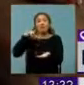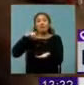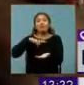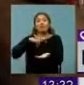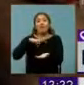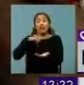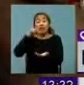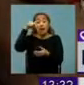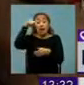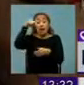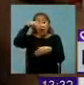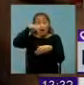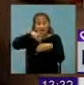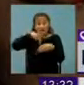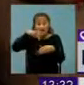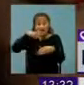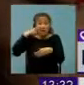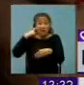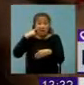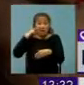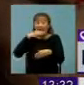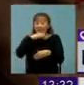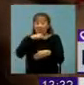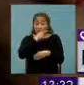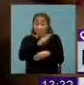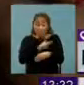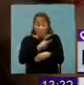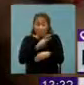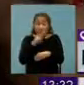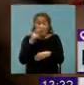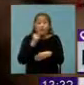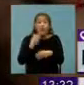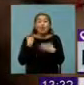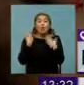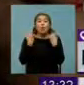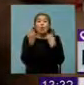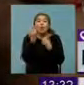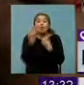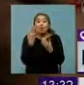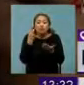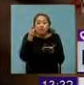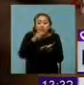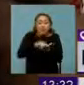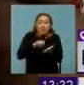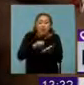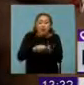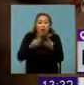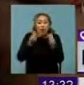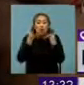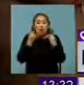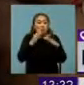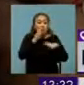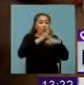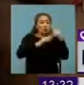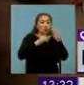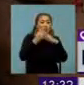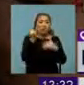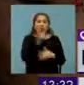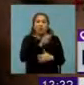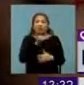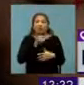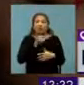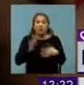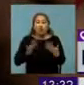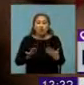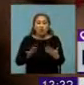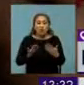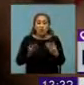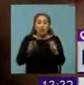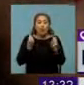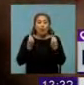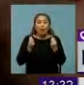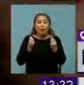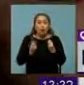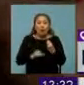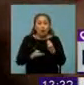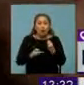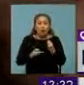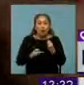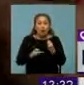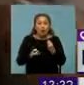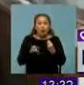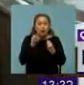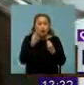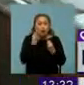dentro del municipio y necesitamos saber nosotros que el monto se están pagando qué obras están a ver